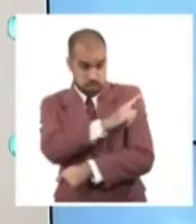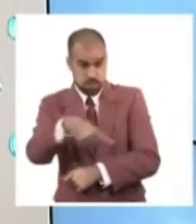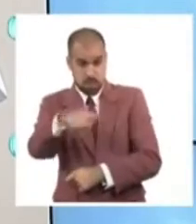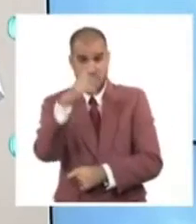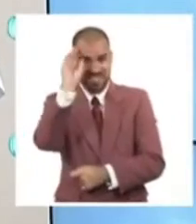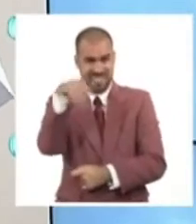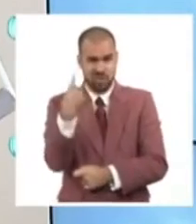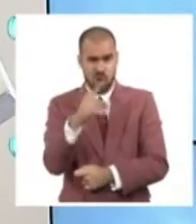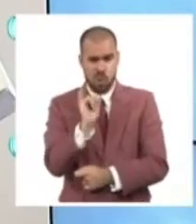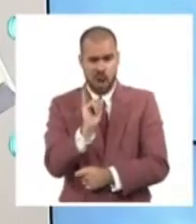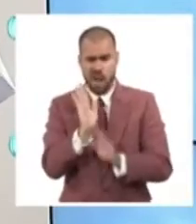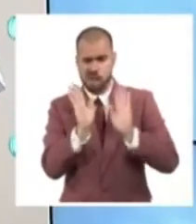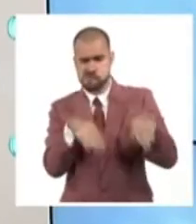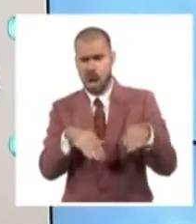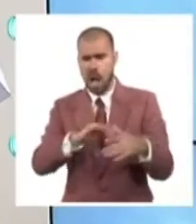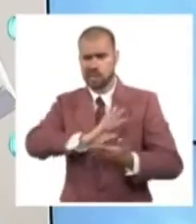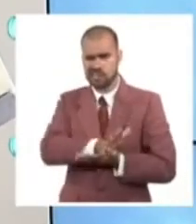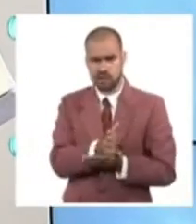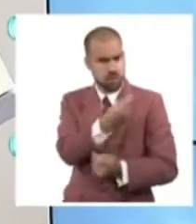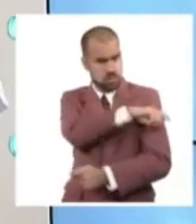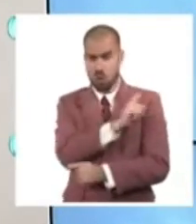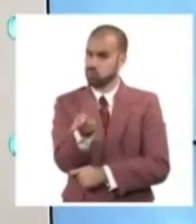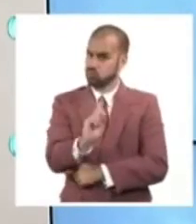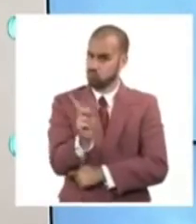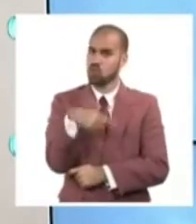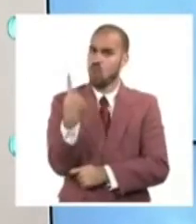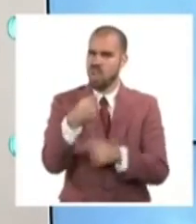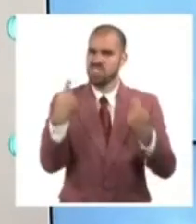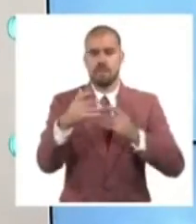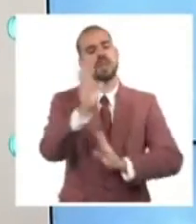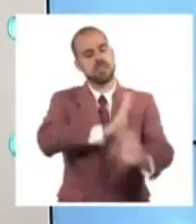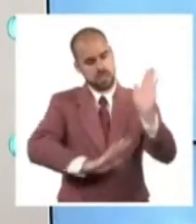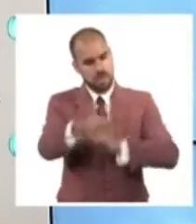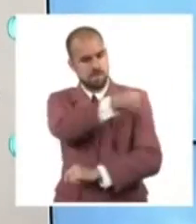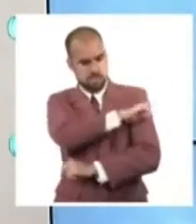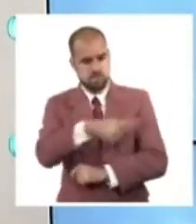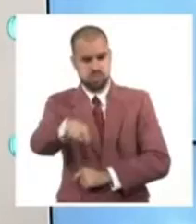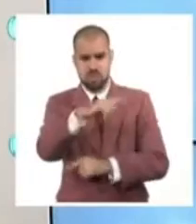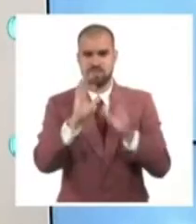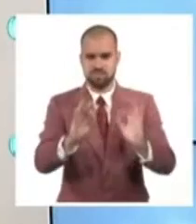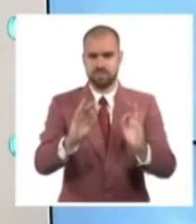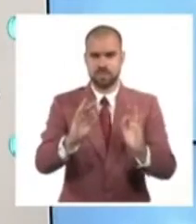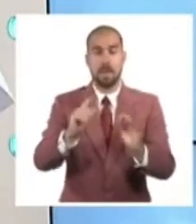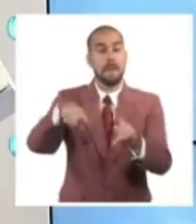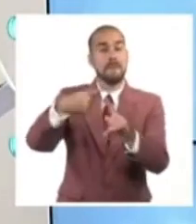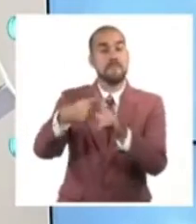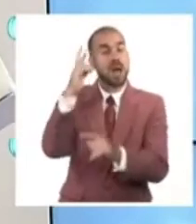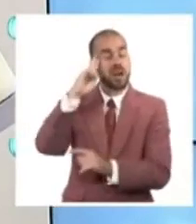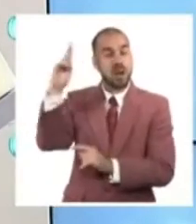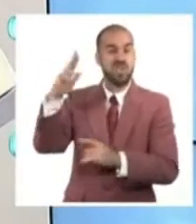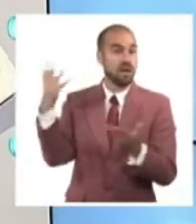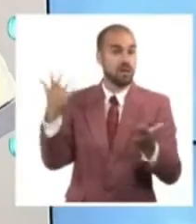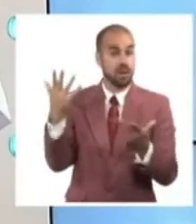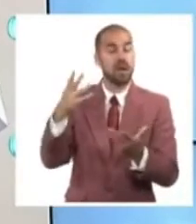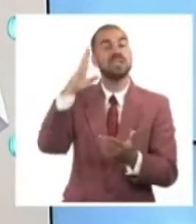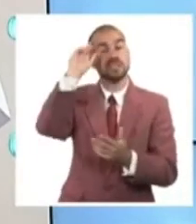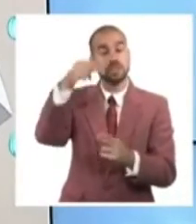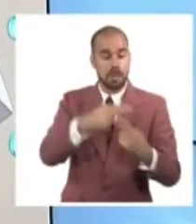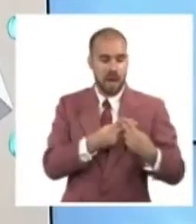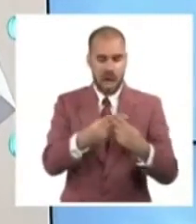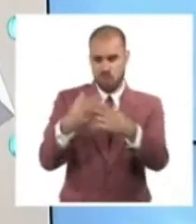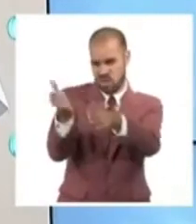nuestro pueblo ni el legado de quienes nos formaron como juristas. Estamos hablando del legado de Céspedes, de Agramonte, Martí y